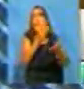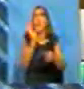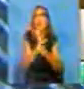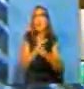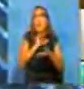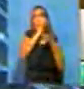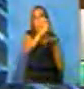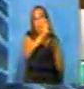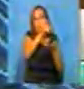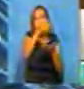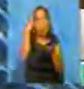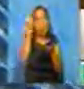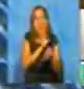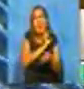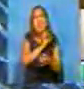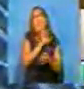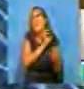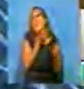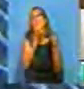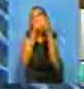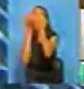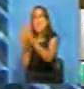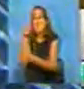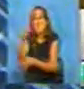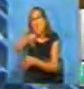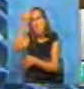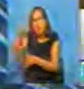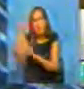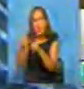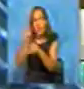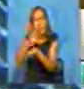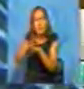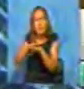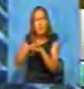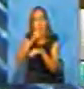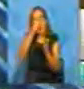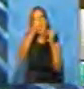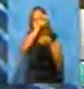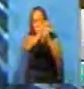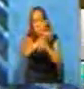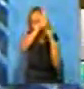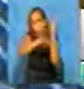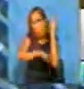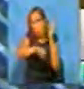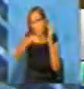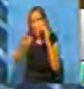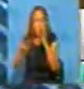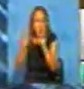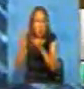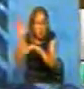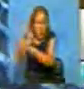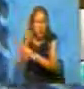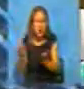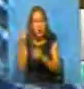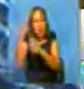Y se tergiversan todos los principios de orden constitucional y garantías que tenemos establecidos en nuestras normas constitucionales. Por eso estamos